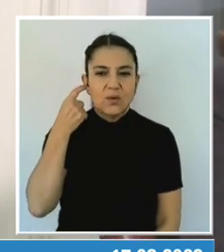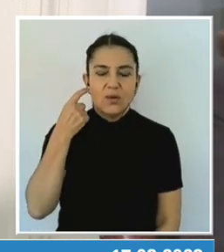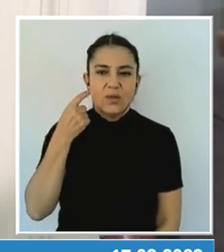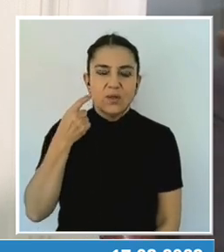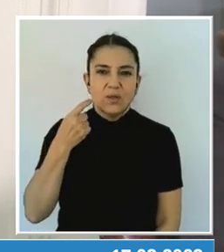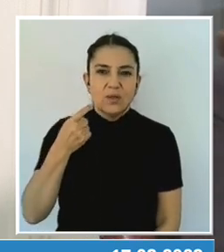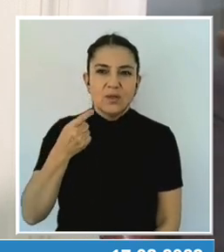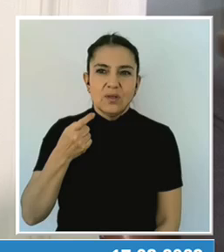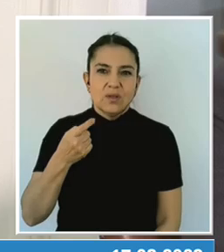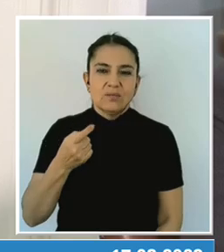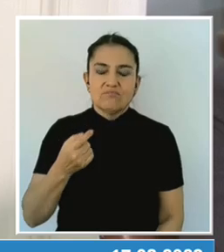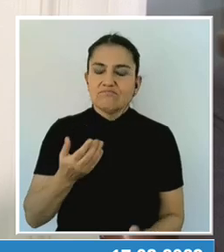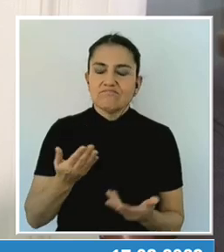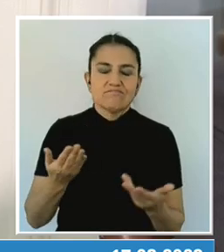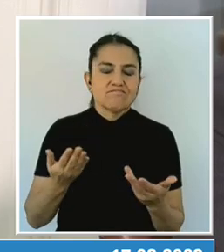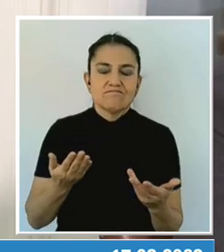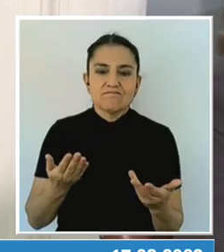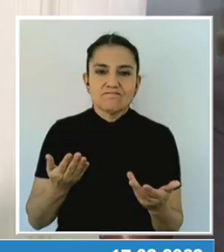hay que